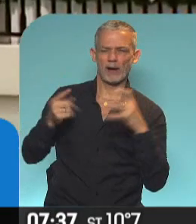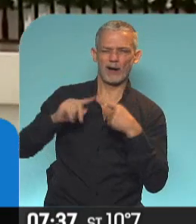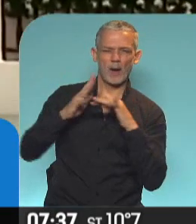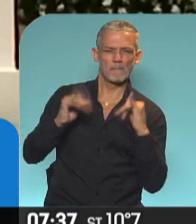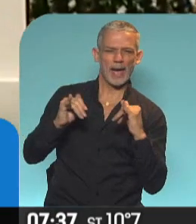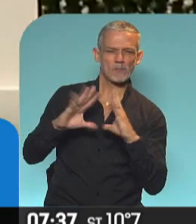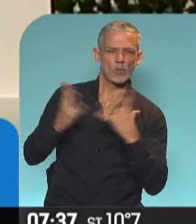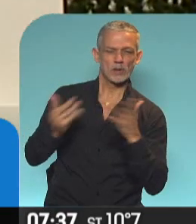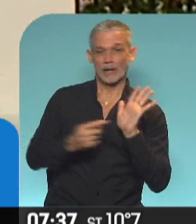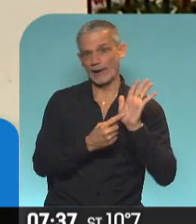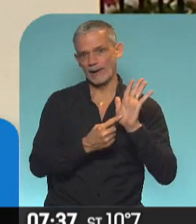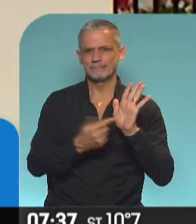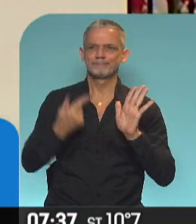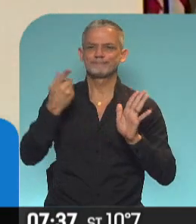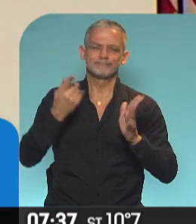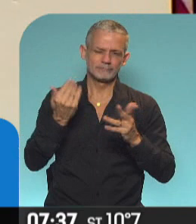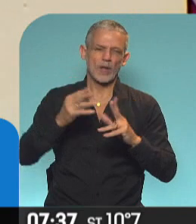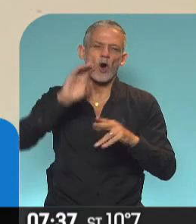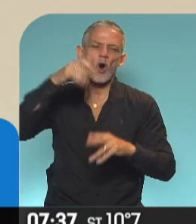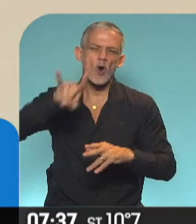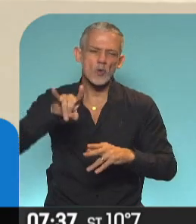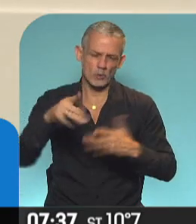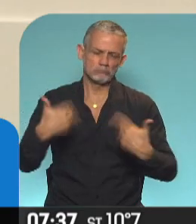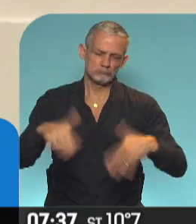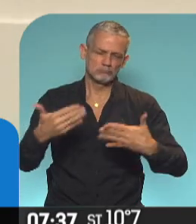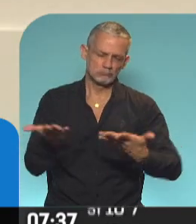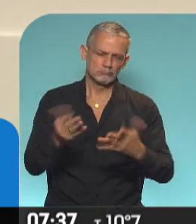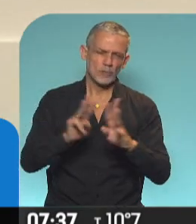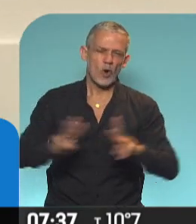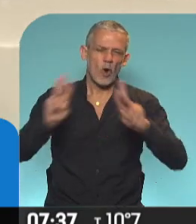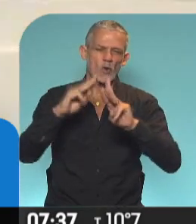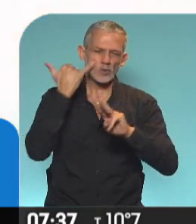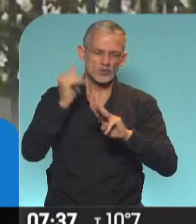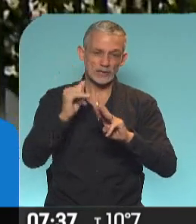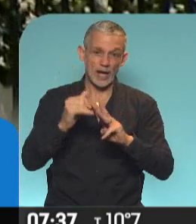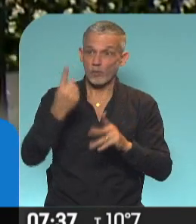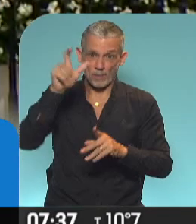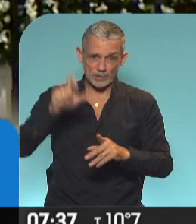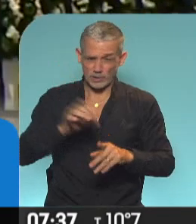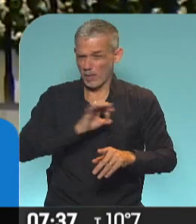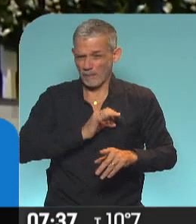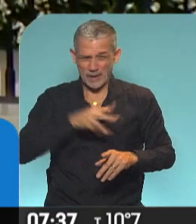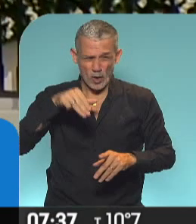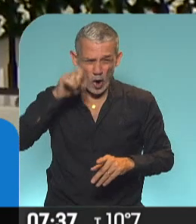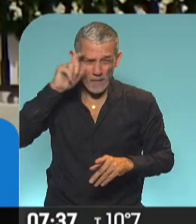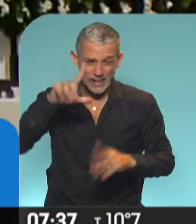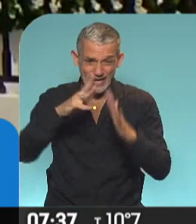Trump. Claro. Esto fue festejado por Naciones Unidas, hubo ahí algún delirante que lo propuso para el Premio Nobel de la Paz, etcétera,